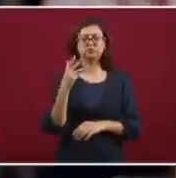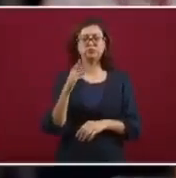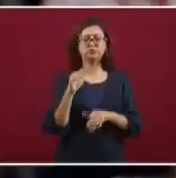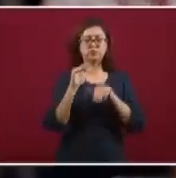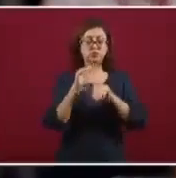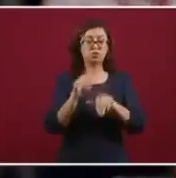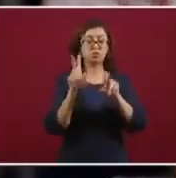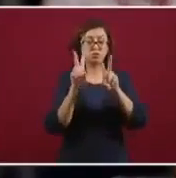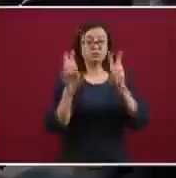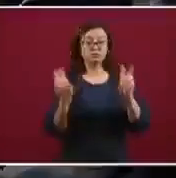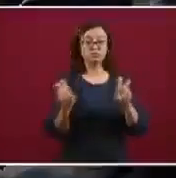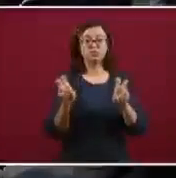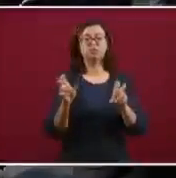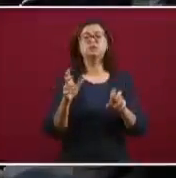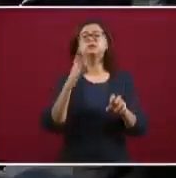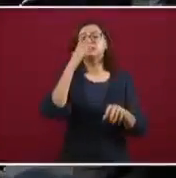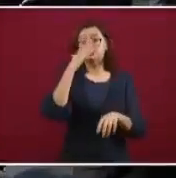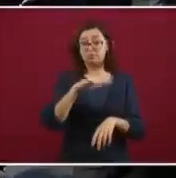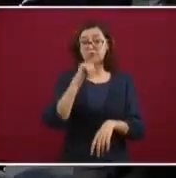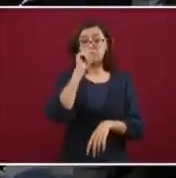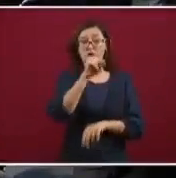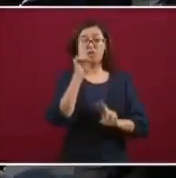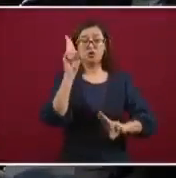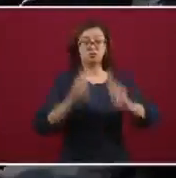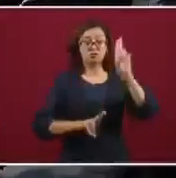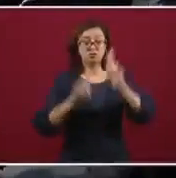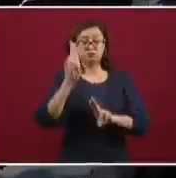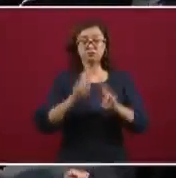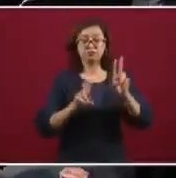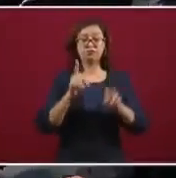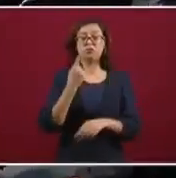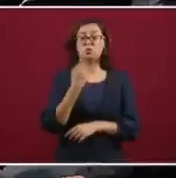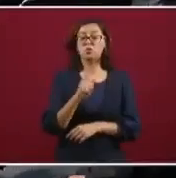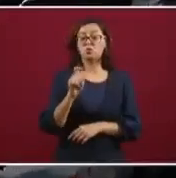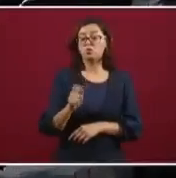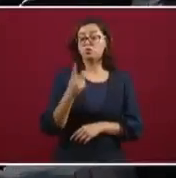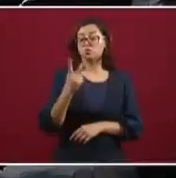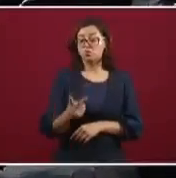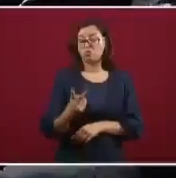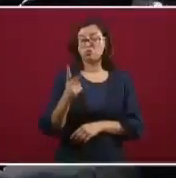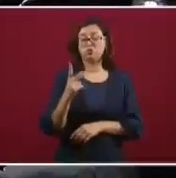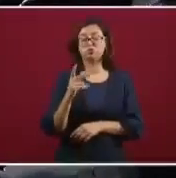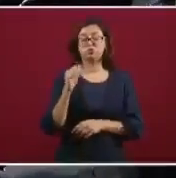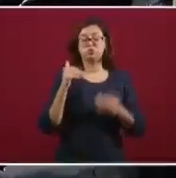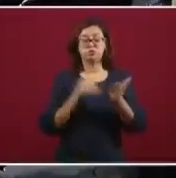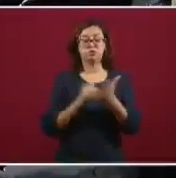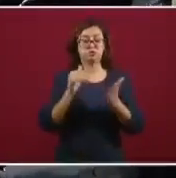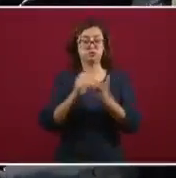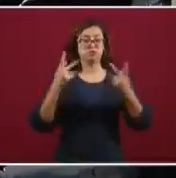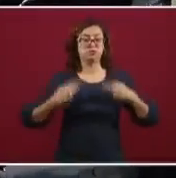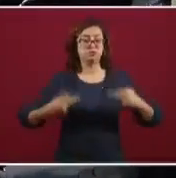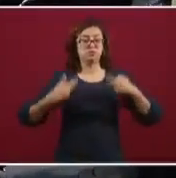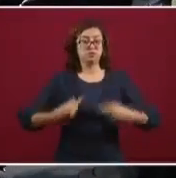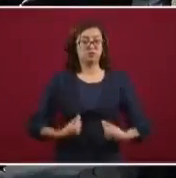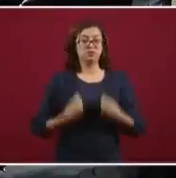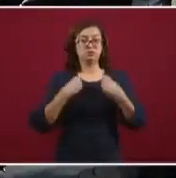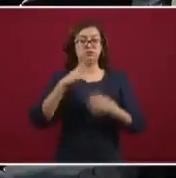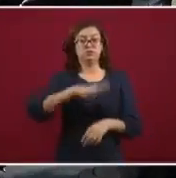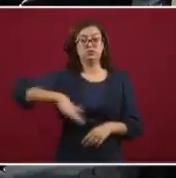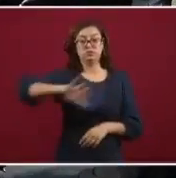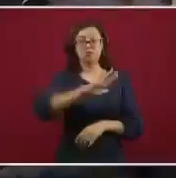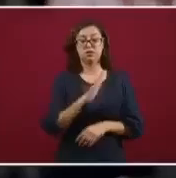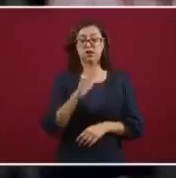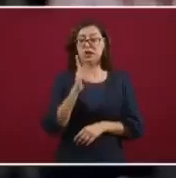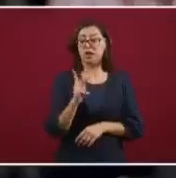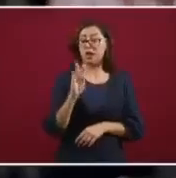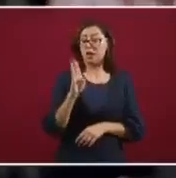esto, sabemos que Naucalpan es una población de 1.2 millones, tiene una población de 1.2 millones de habitantes, genera el